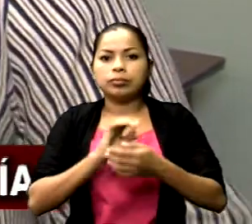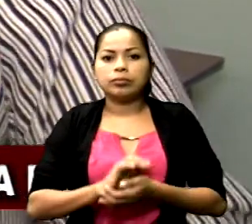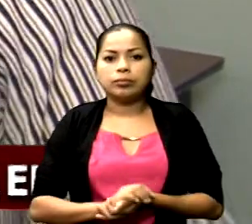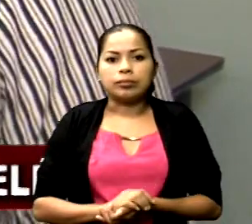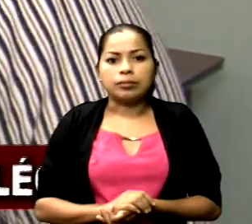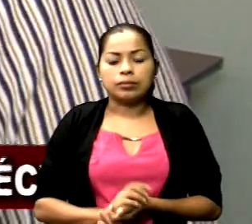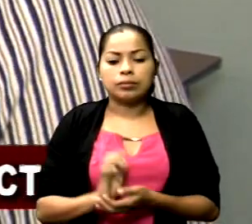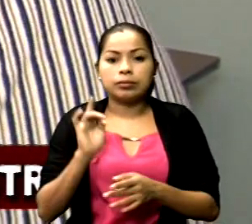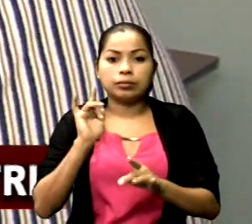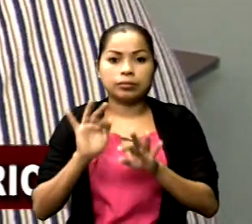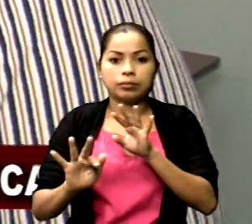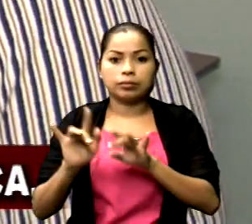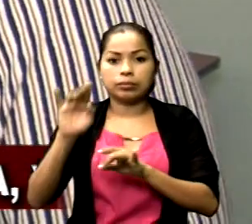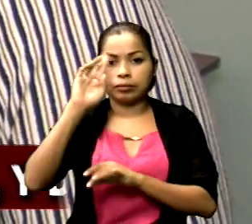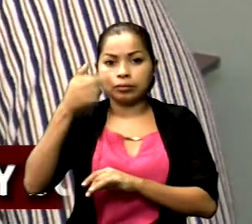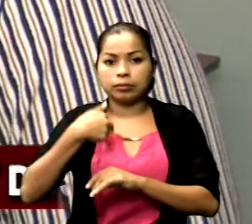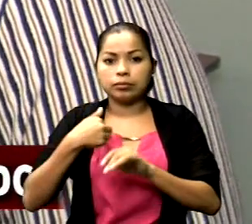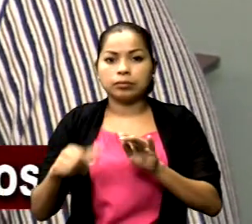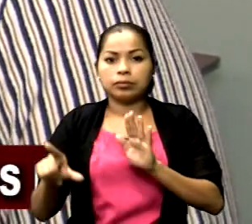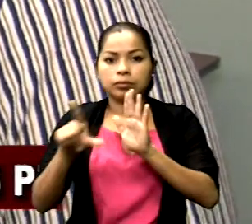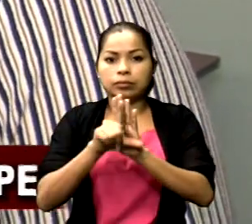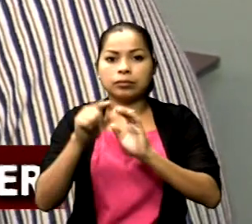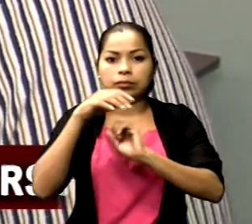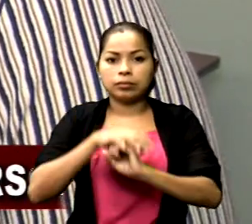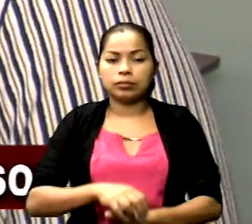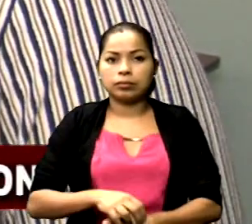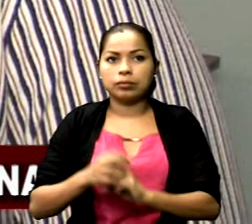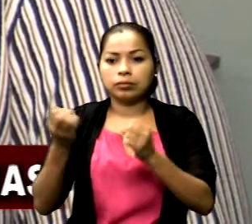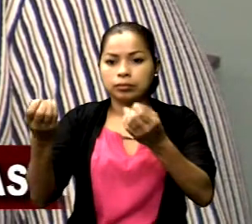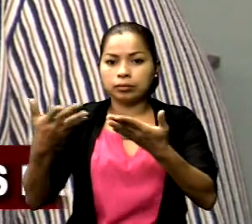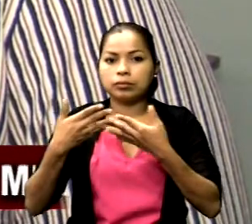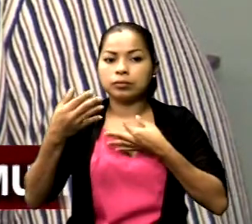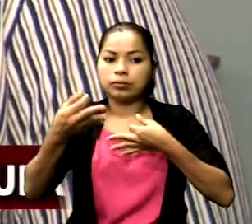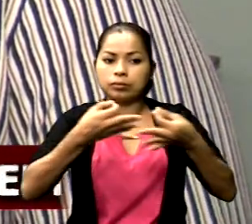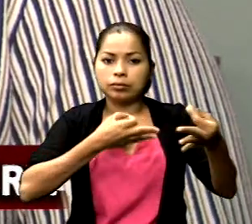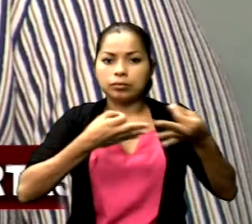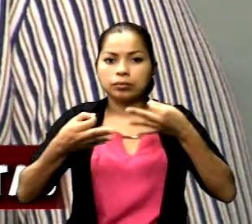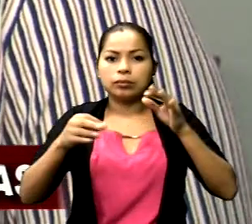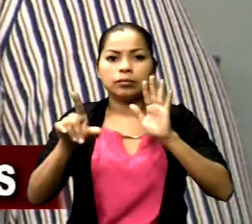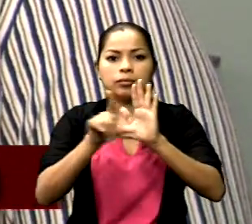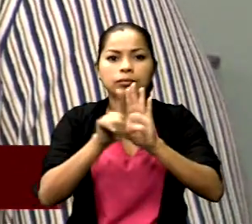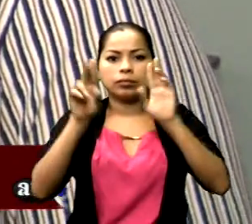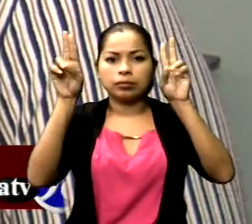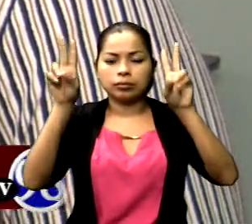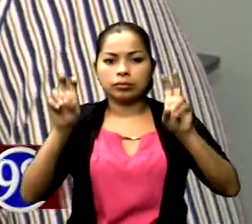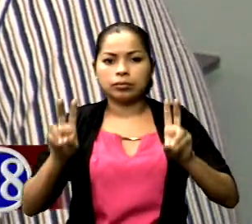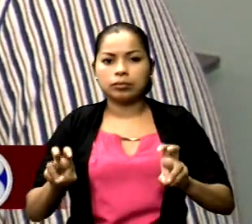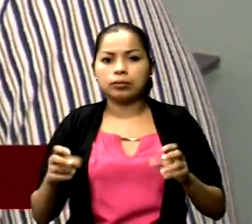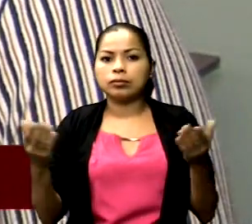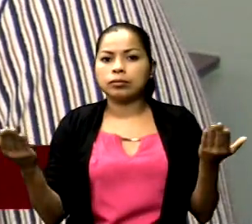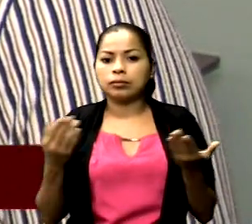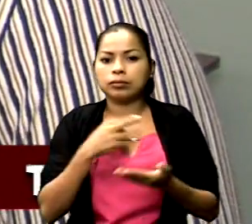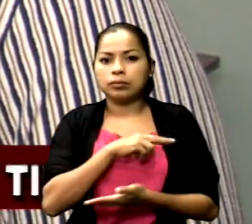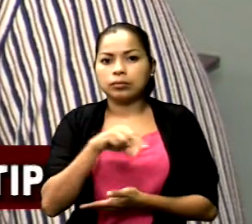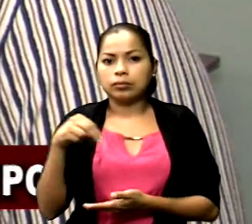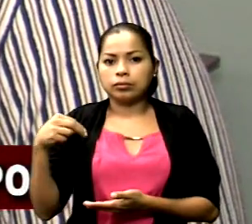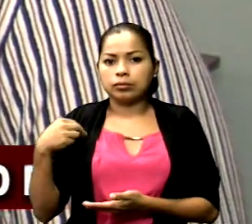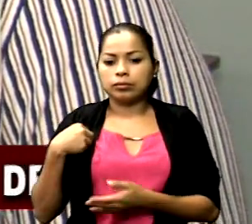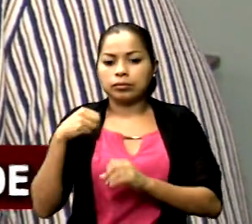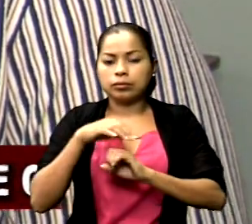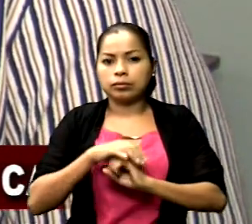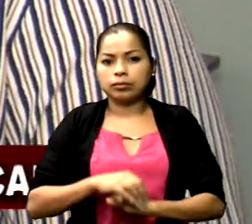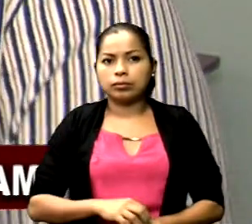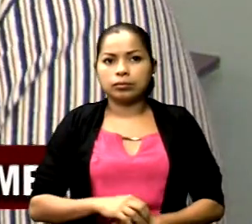El secretario legislativo de la comisión nos dio a conocer algunos criterios jurídicos alrededor de cómo nosotros como